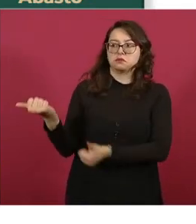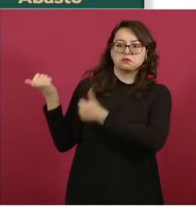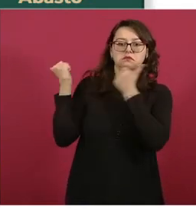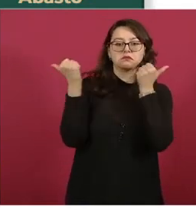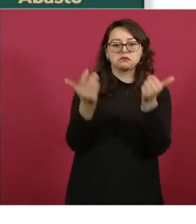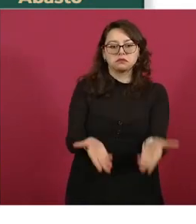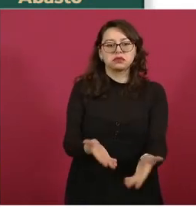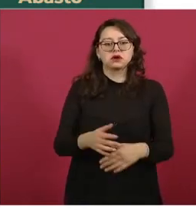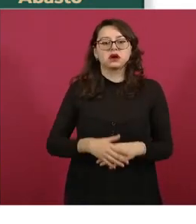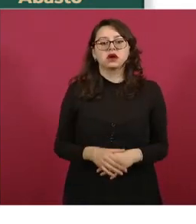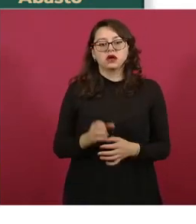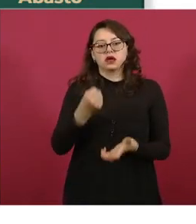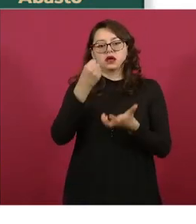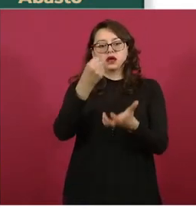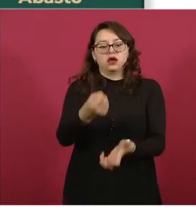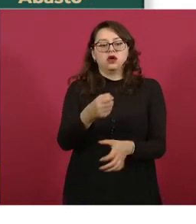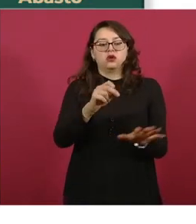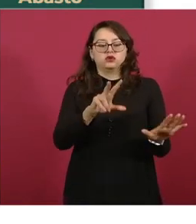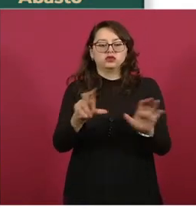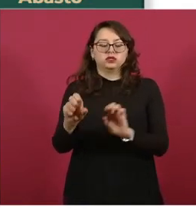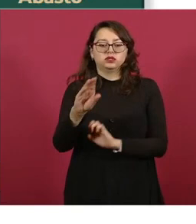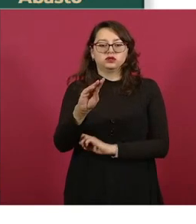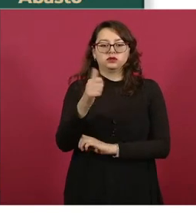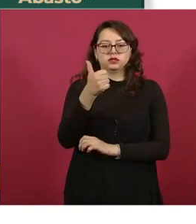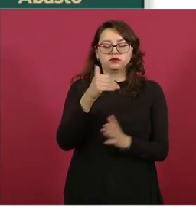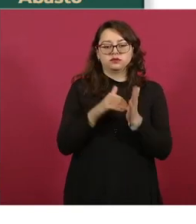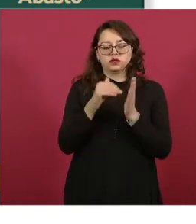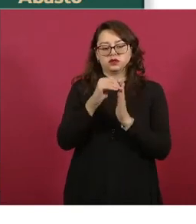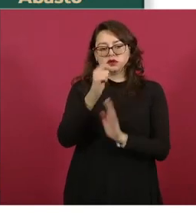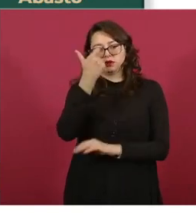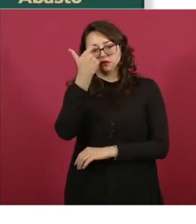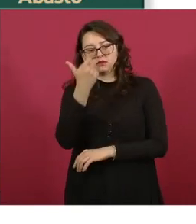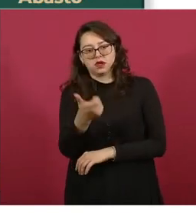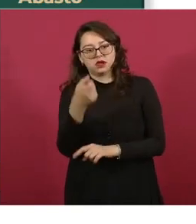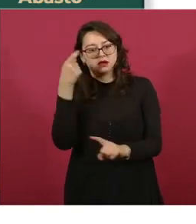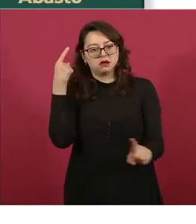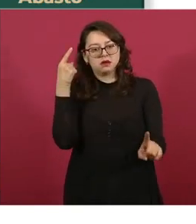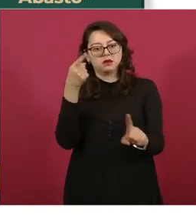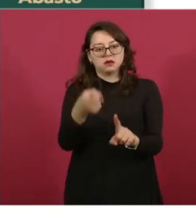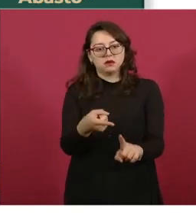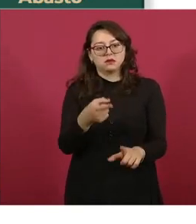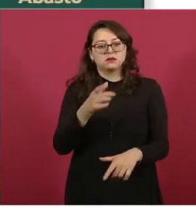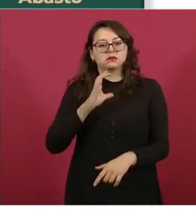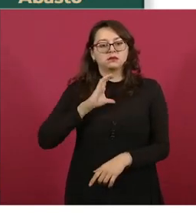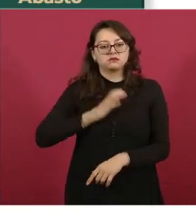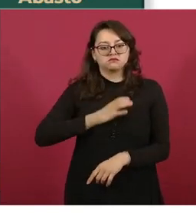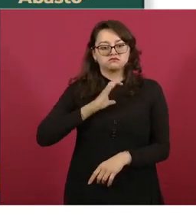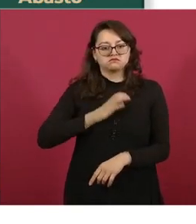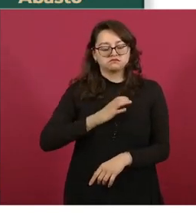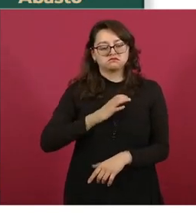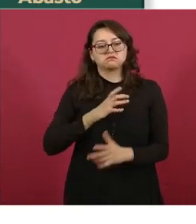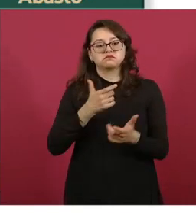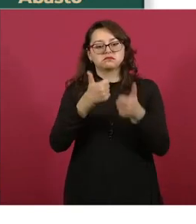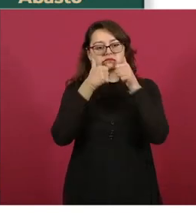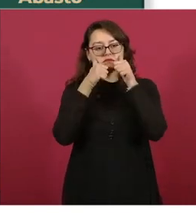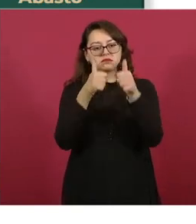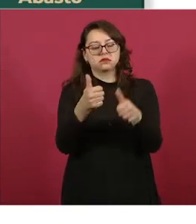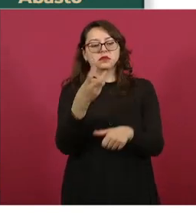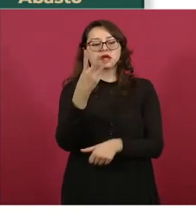millones de pesos para la gente sin seguridad social en el estado de Zacatecas. También se han brindado